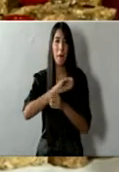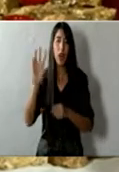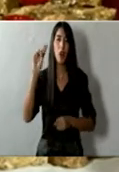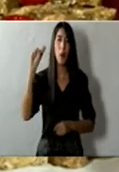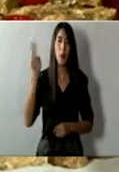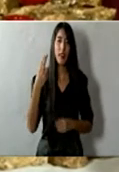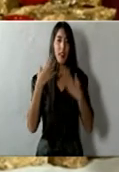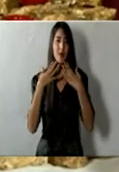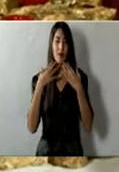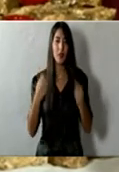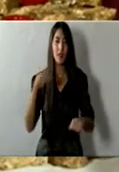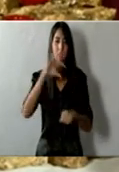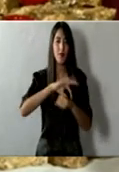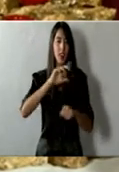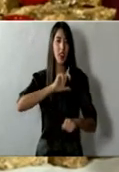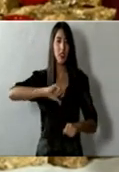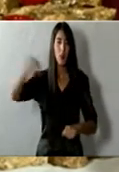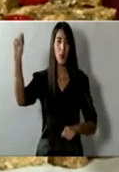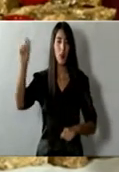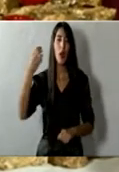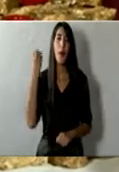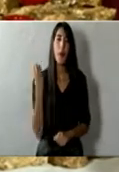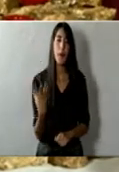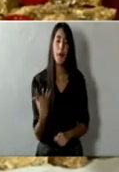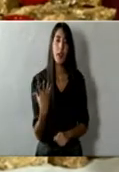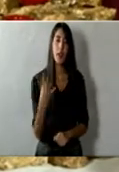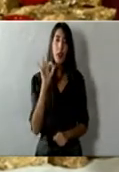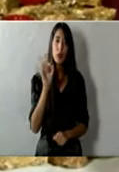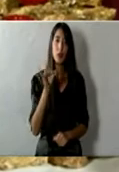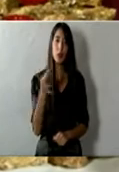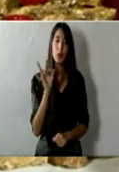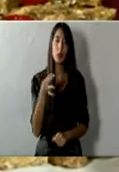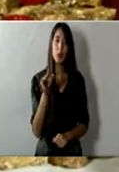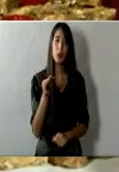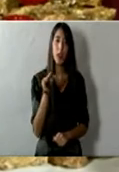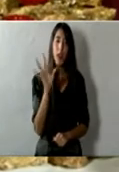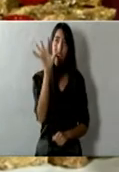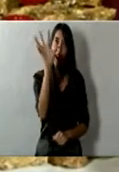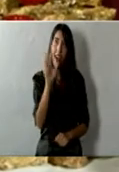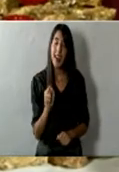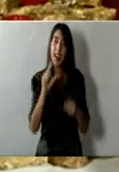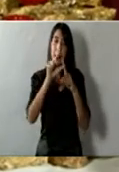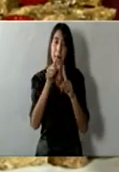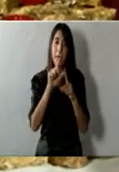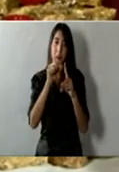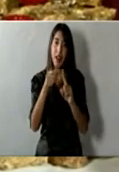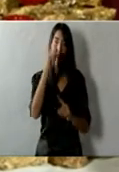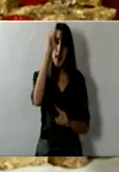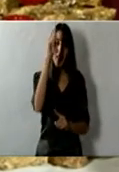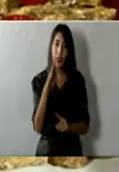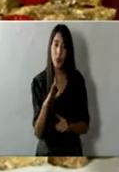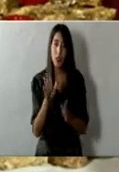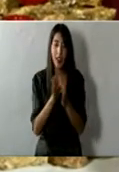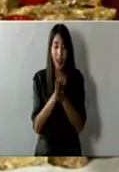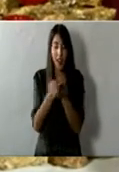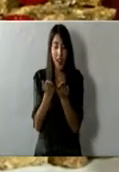muerte, se fue la enfermedad, porque supe apreciar que el pan de la palabra no tenía que estar solamente en mi biblioteca o